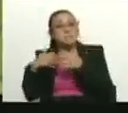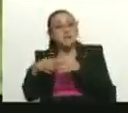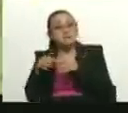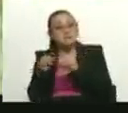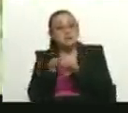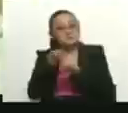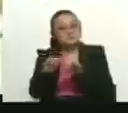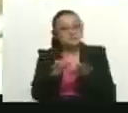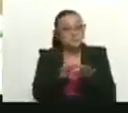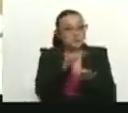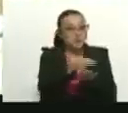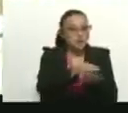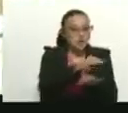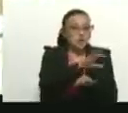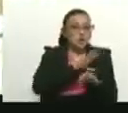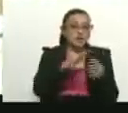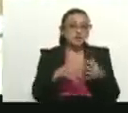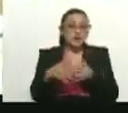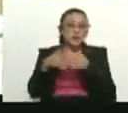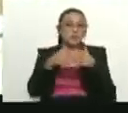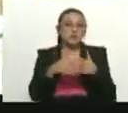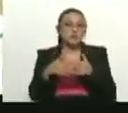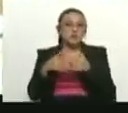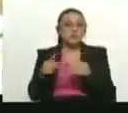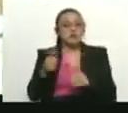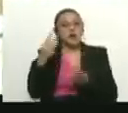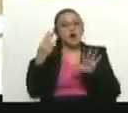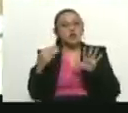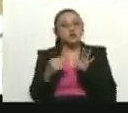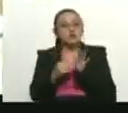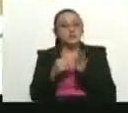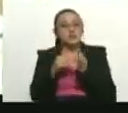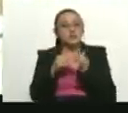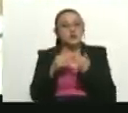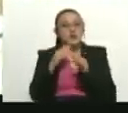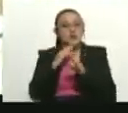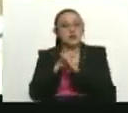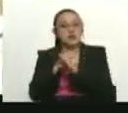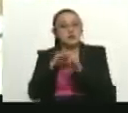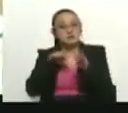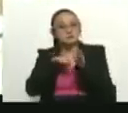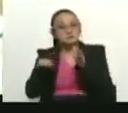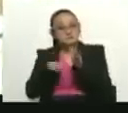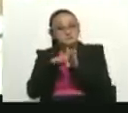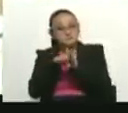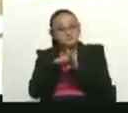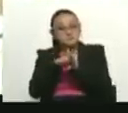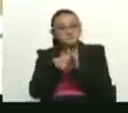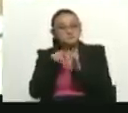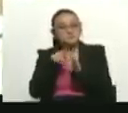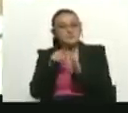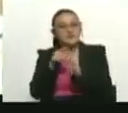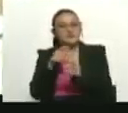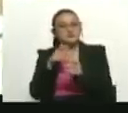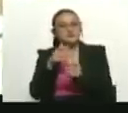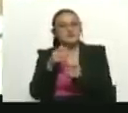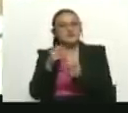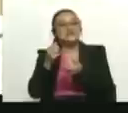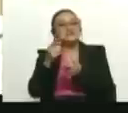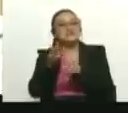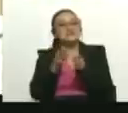refinerías importantes, que tiene más de 8.000 estaciones de servicio de